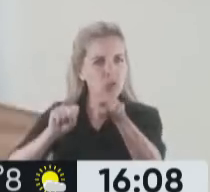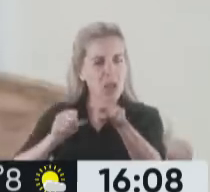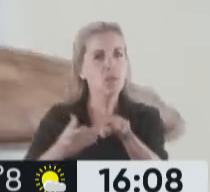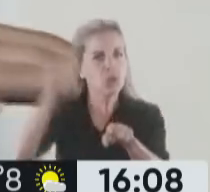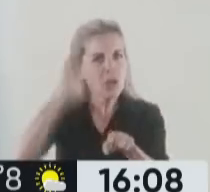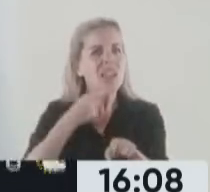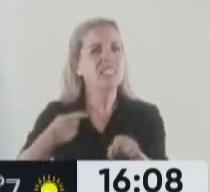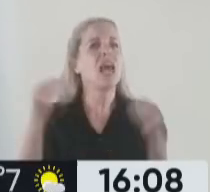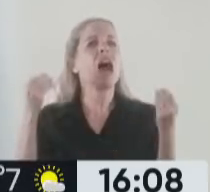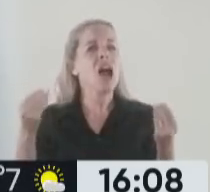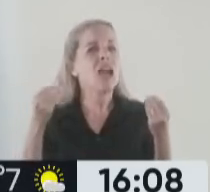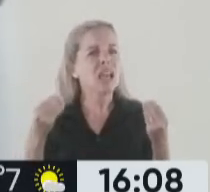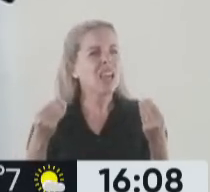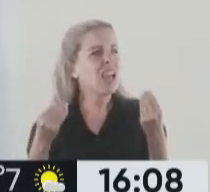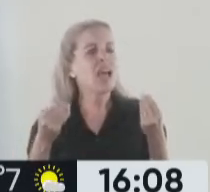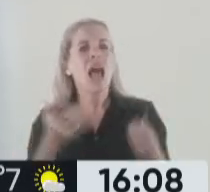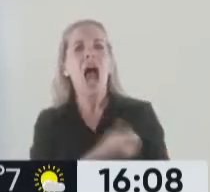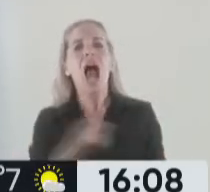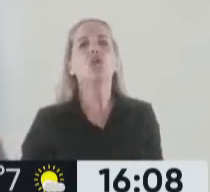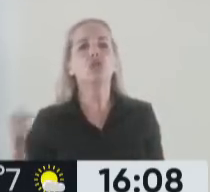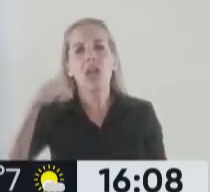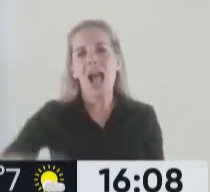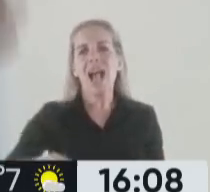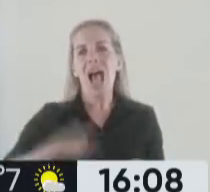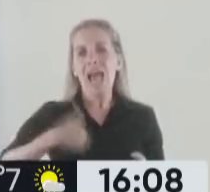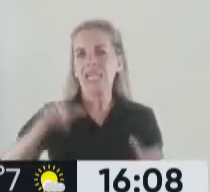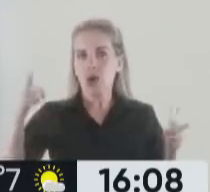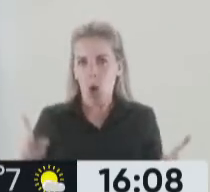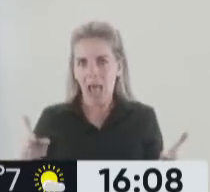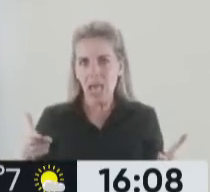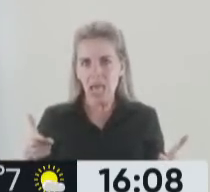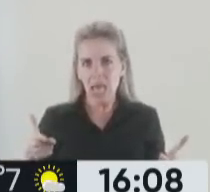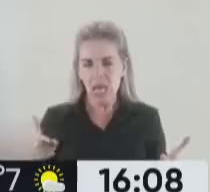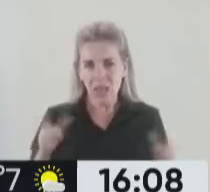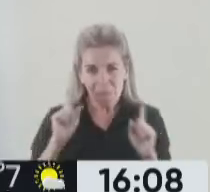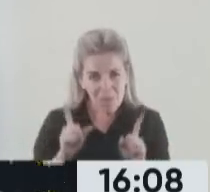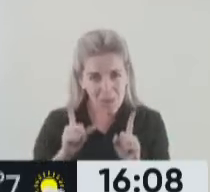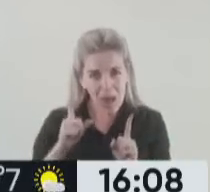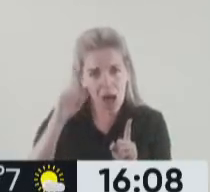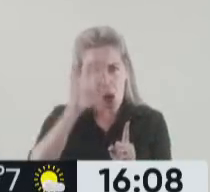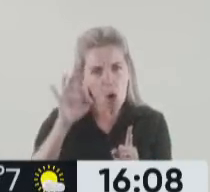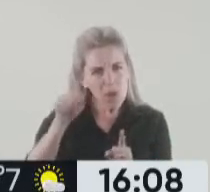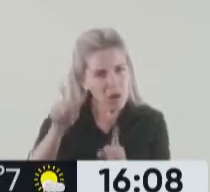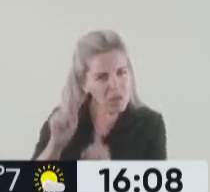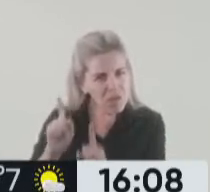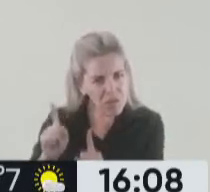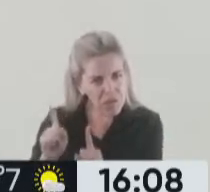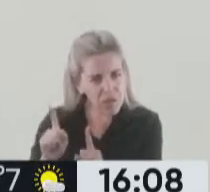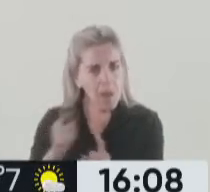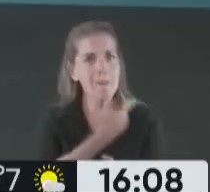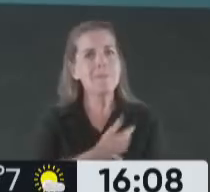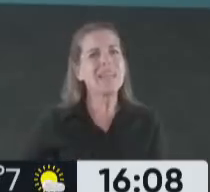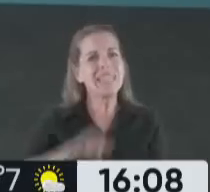ajuste, que no está bien el ajuste, que no hay ajuste en la Argentina. ¿Esta idea persiste, en la idea del presidente de la